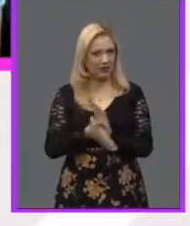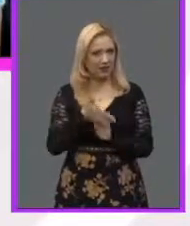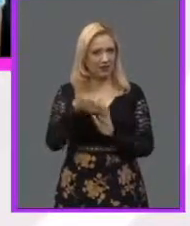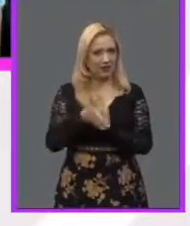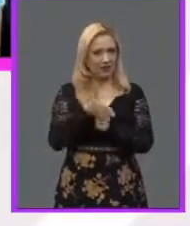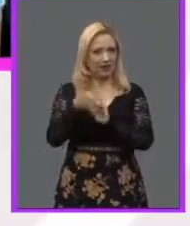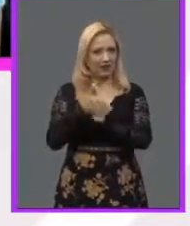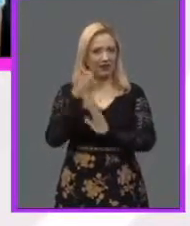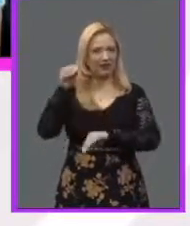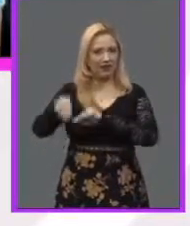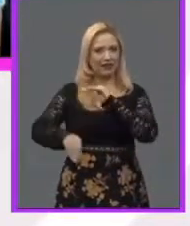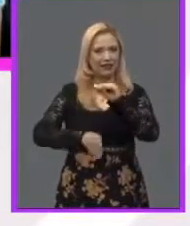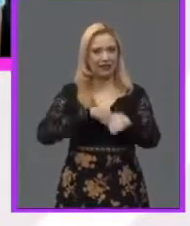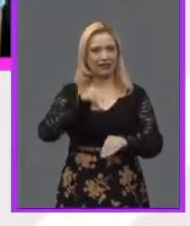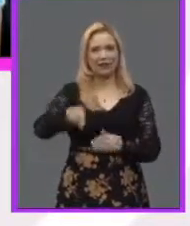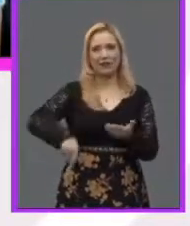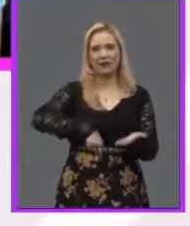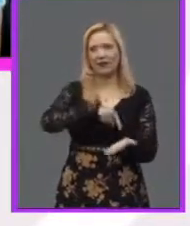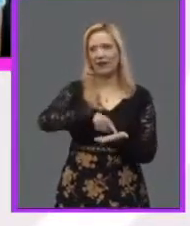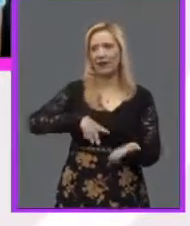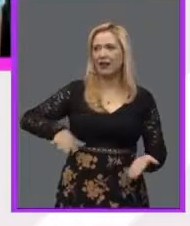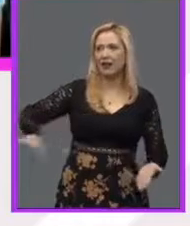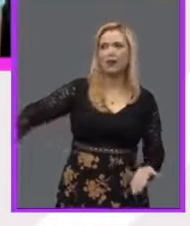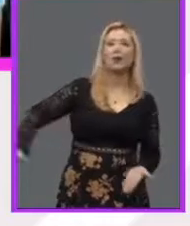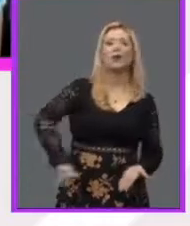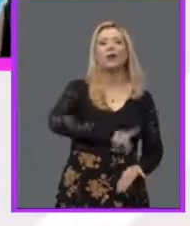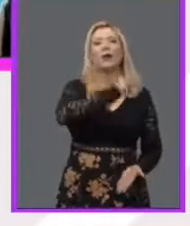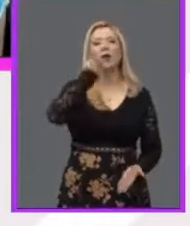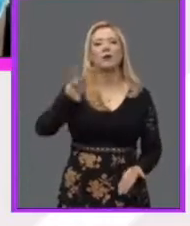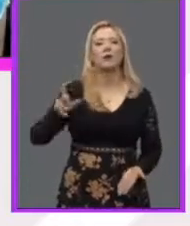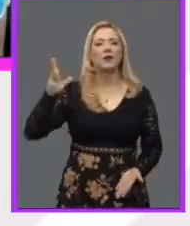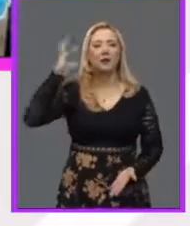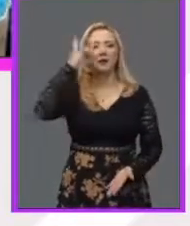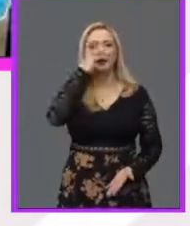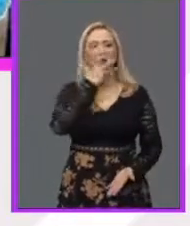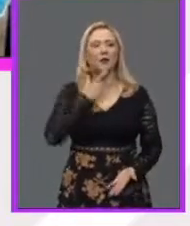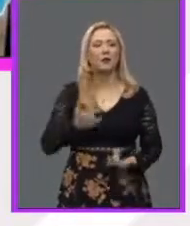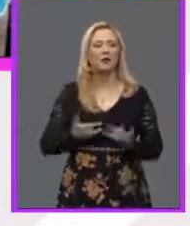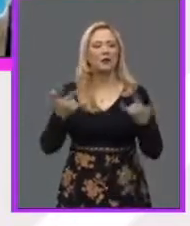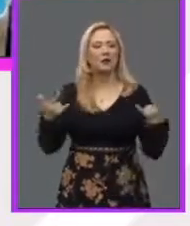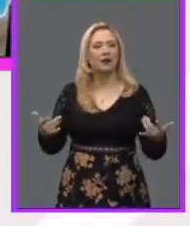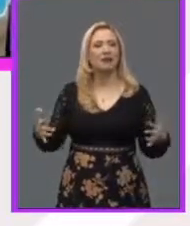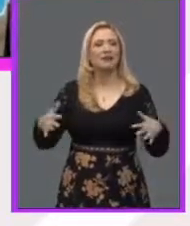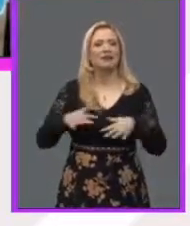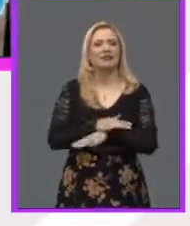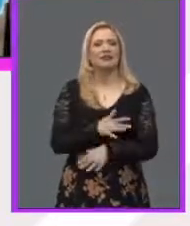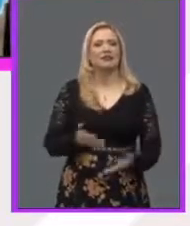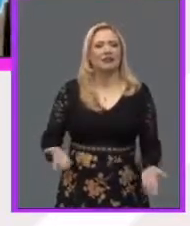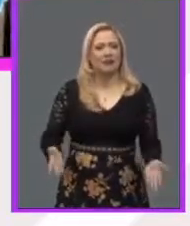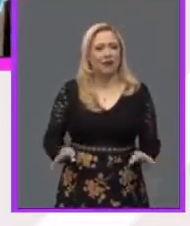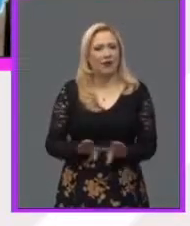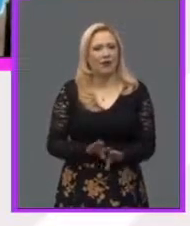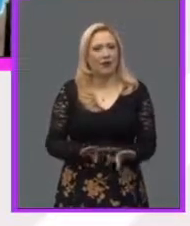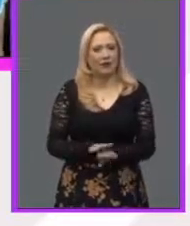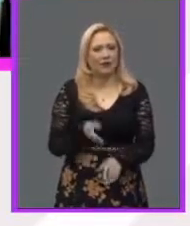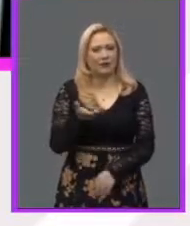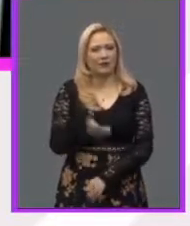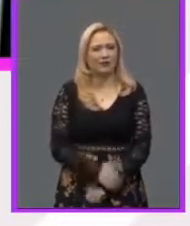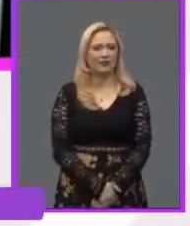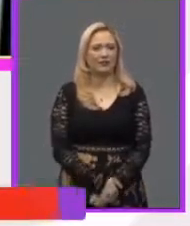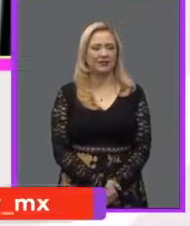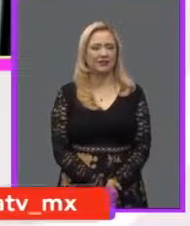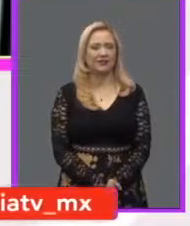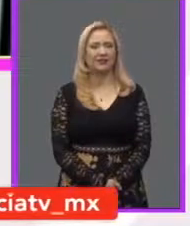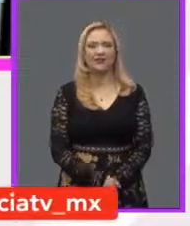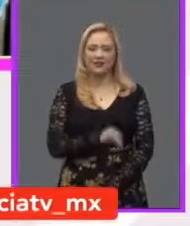y el entendimiento de ese espacio, de este pueblo mágico, ¿no? ¿Nos podrías platicar un poquito sobre eso?